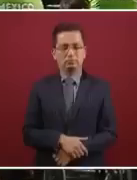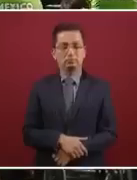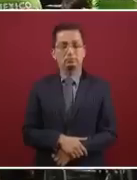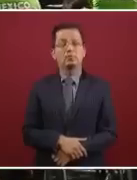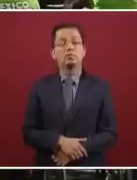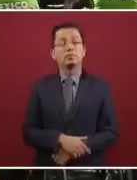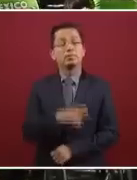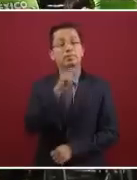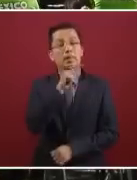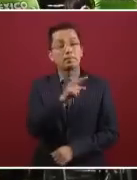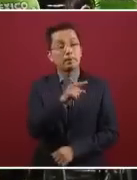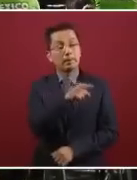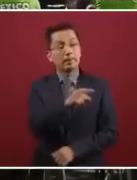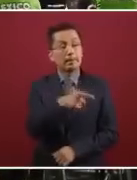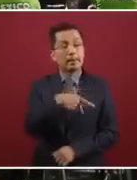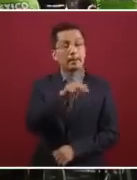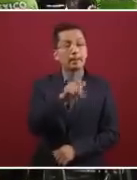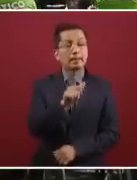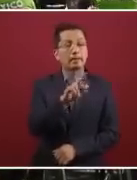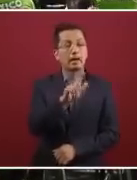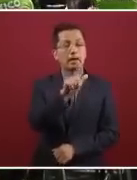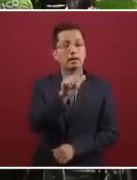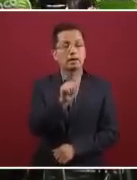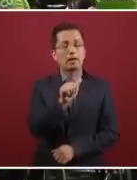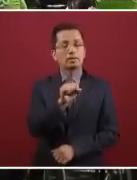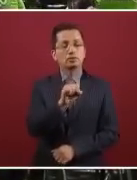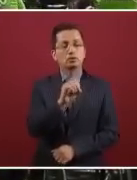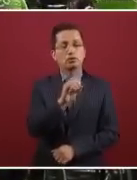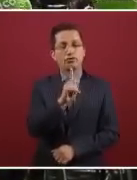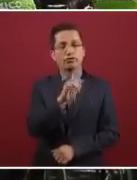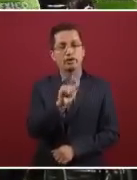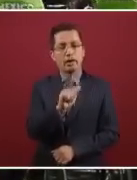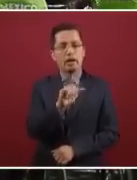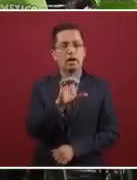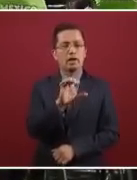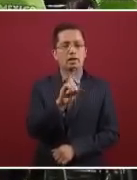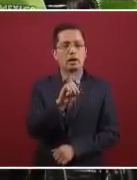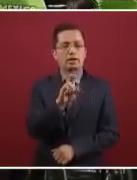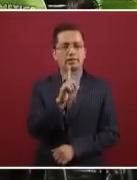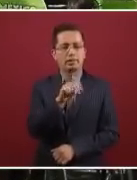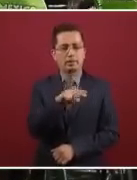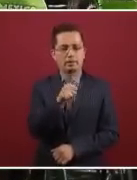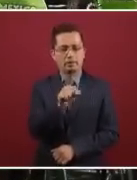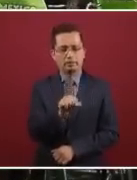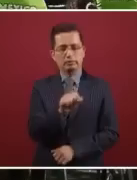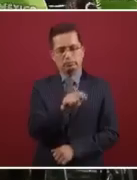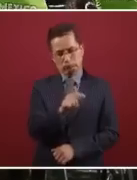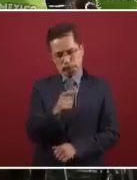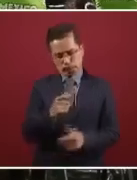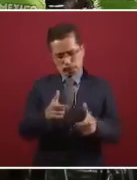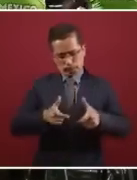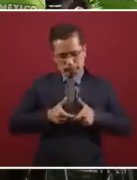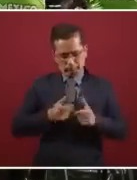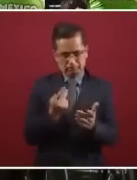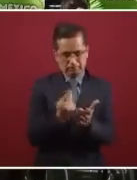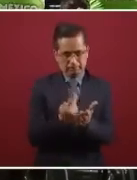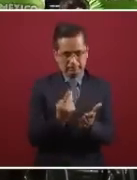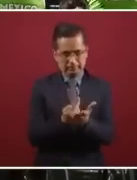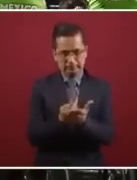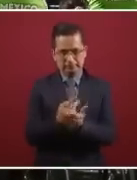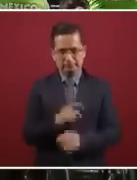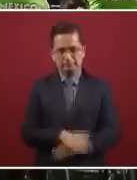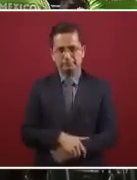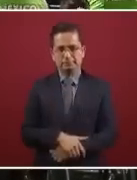Igualmente recibe Carla Sofía Cárdenas, ganadora de medalla de plata en la disciplina de paraatletismo.